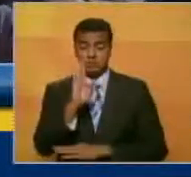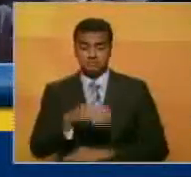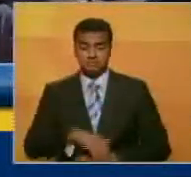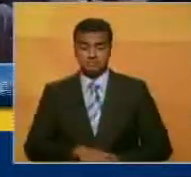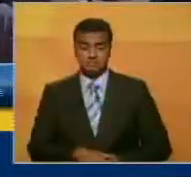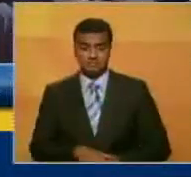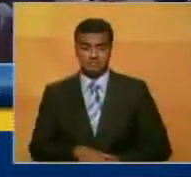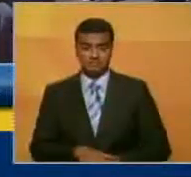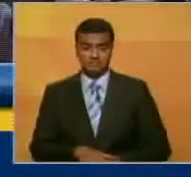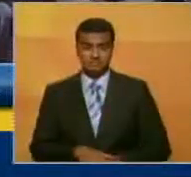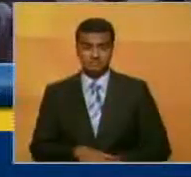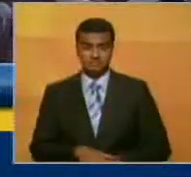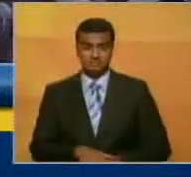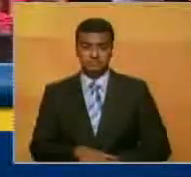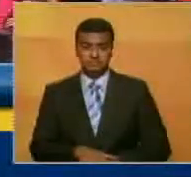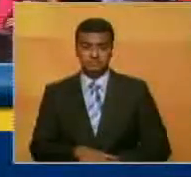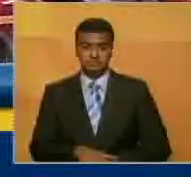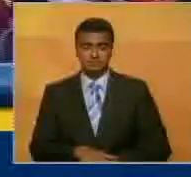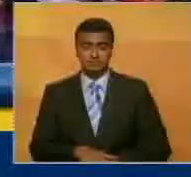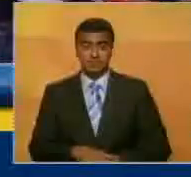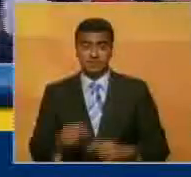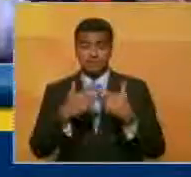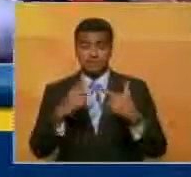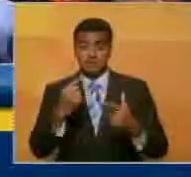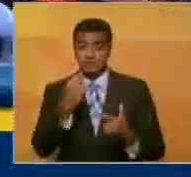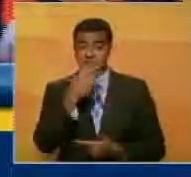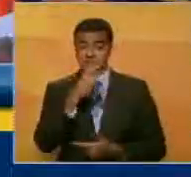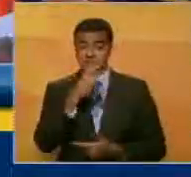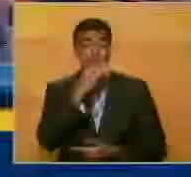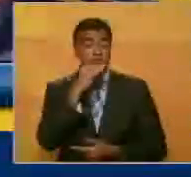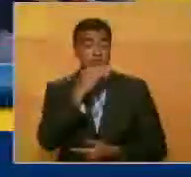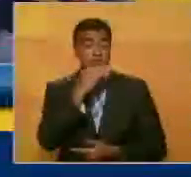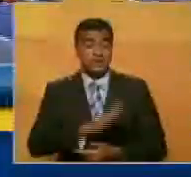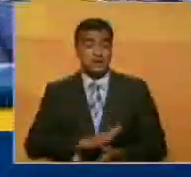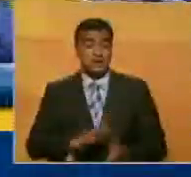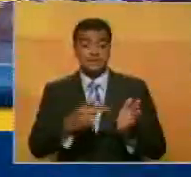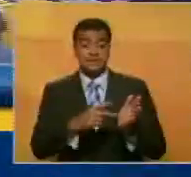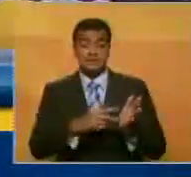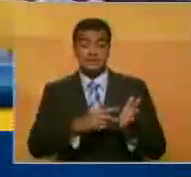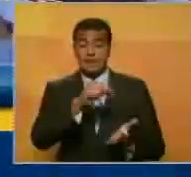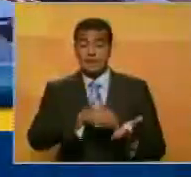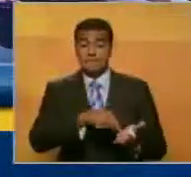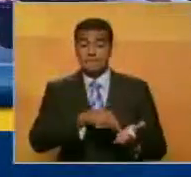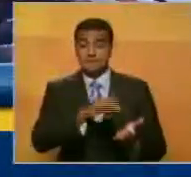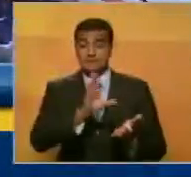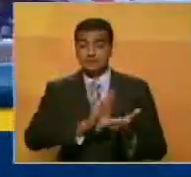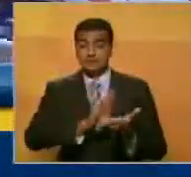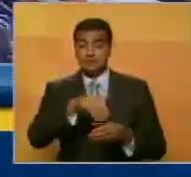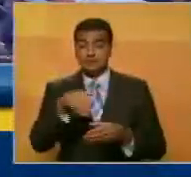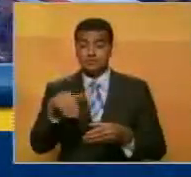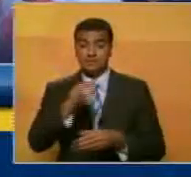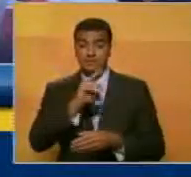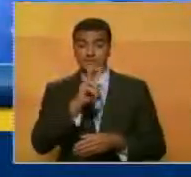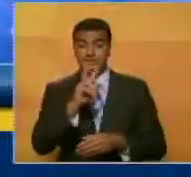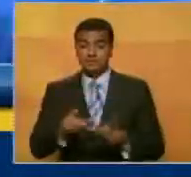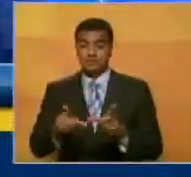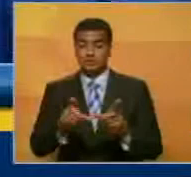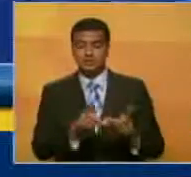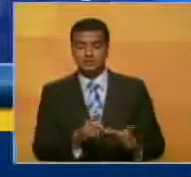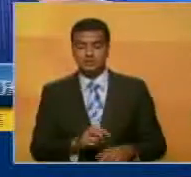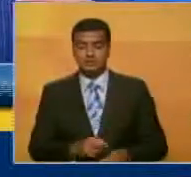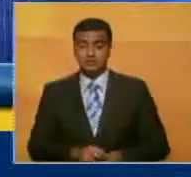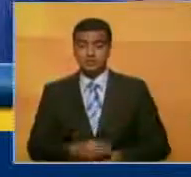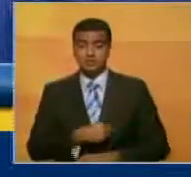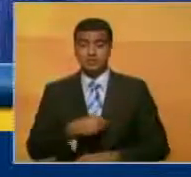comando tricolor de Capriles Radonsky en Libertador dice que el 7 de octubre estará presente en los 1000 centros de votación de las 22 parroquias.